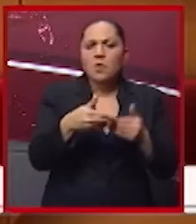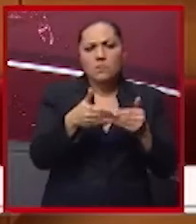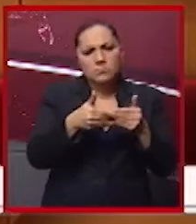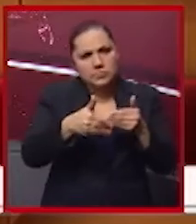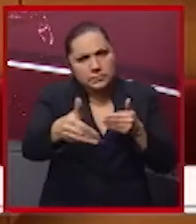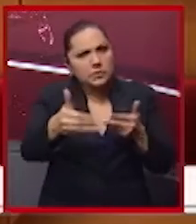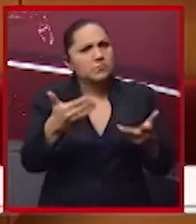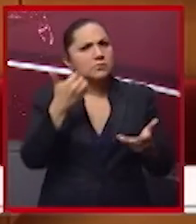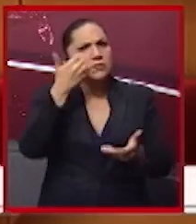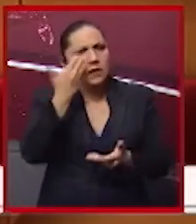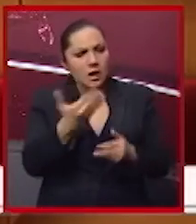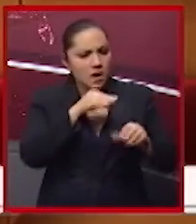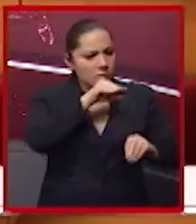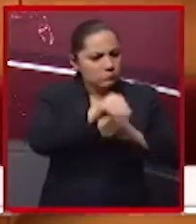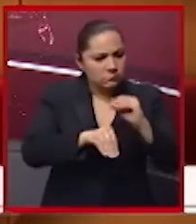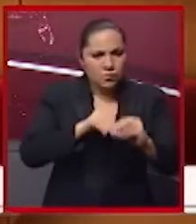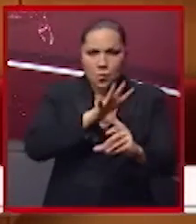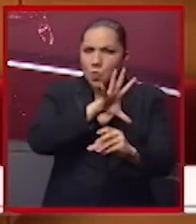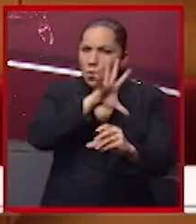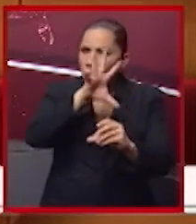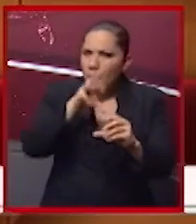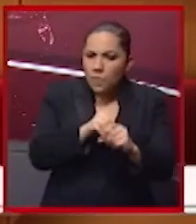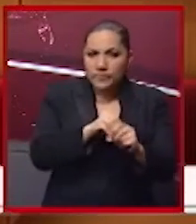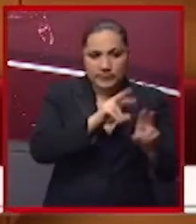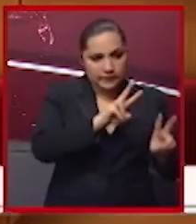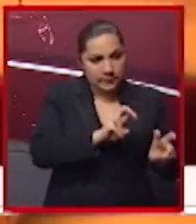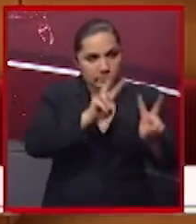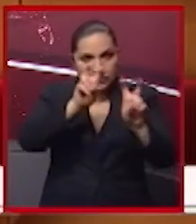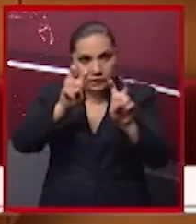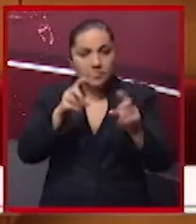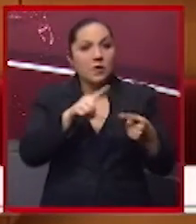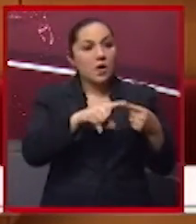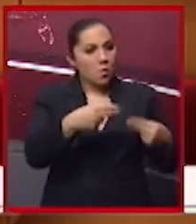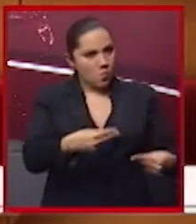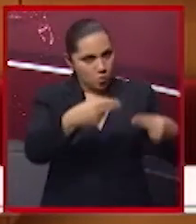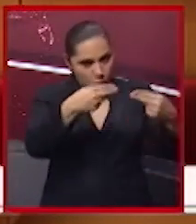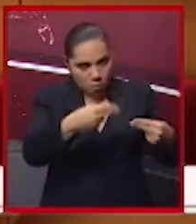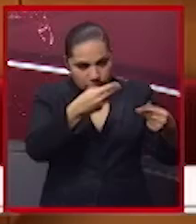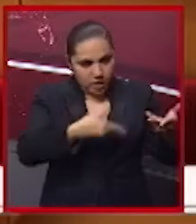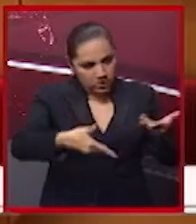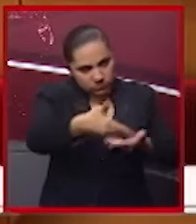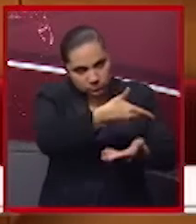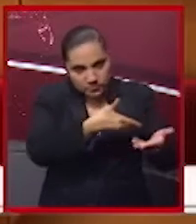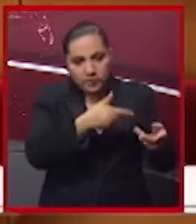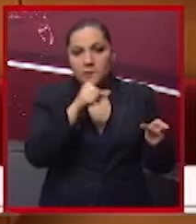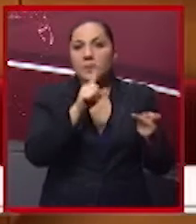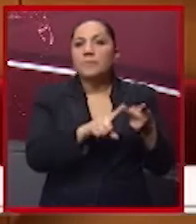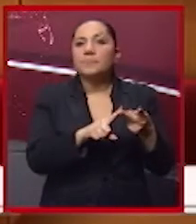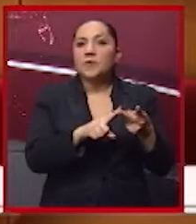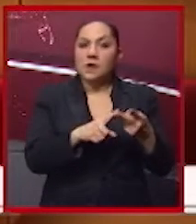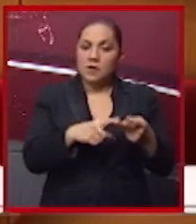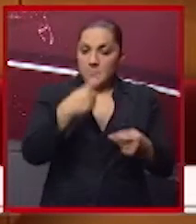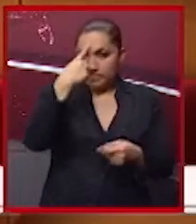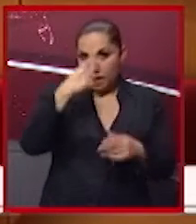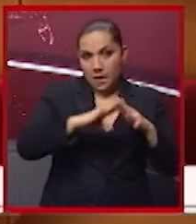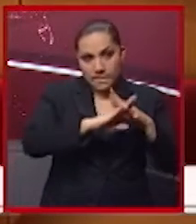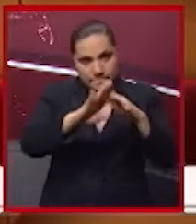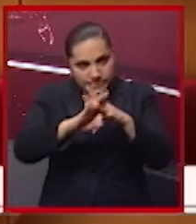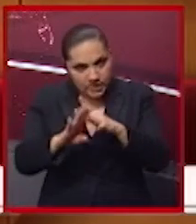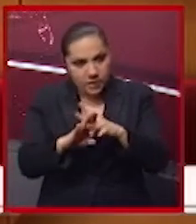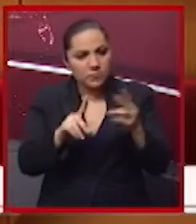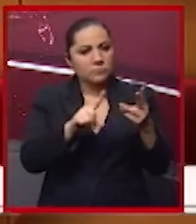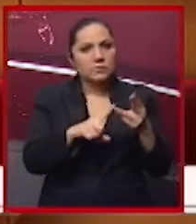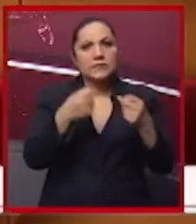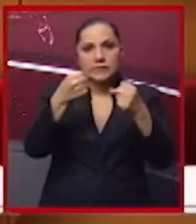integral, tomando en cuenta el comercio, la migración y la seguridad. Preguntamos,